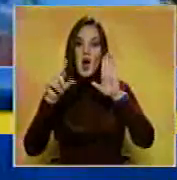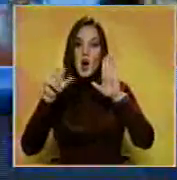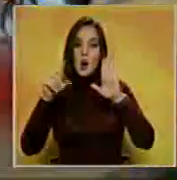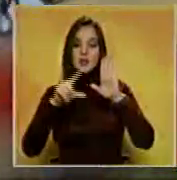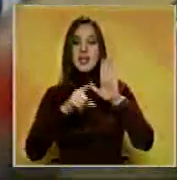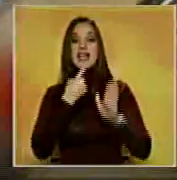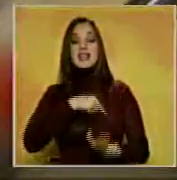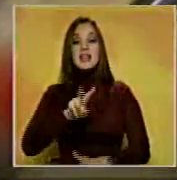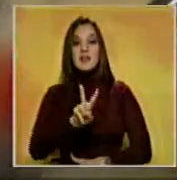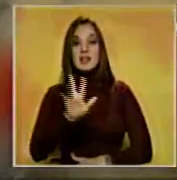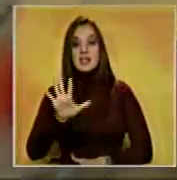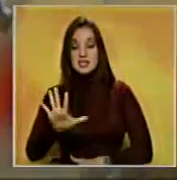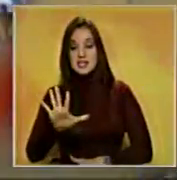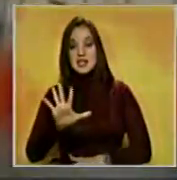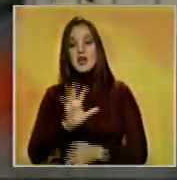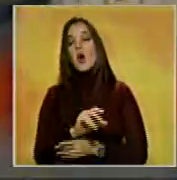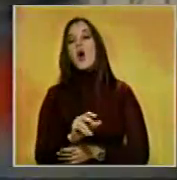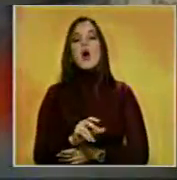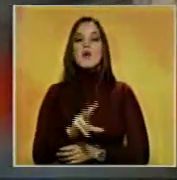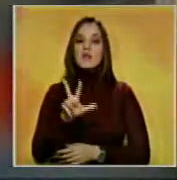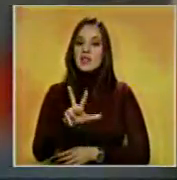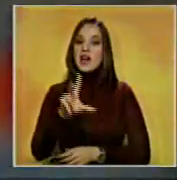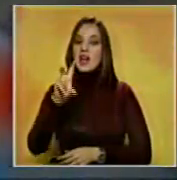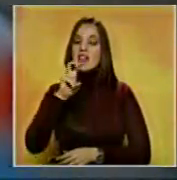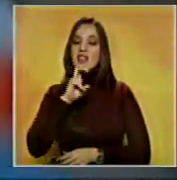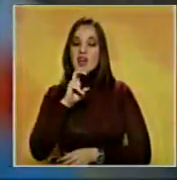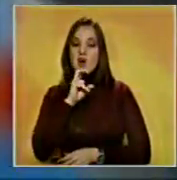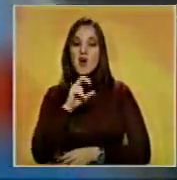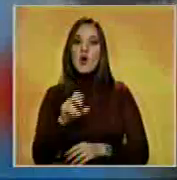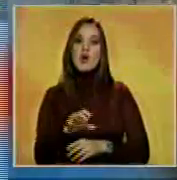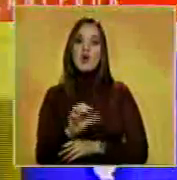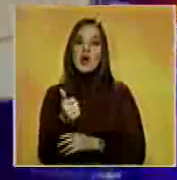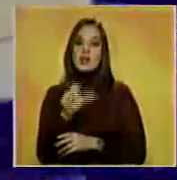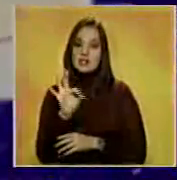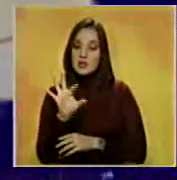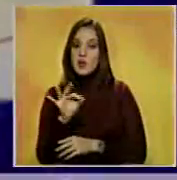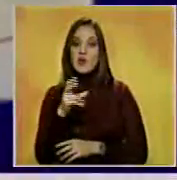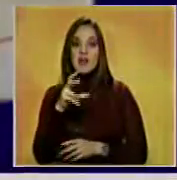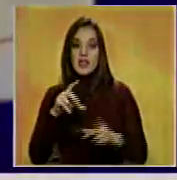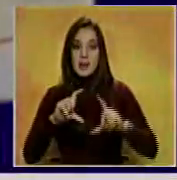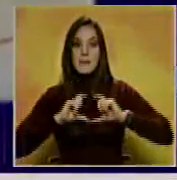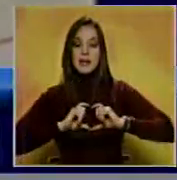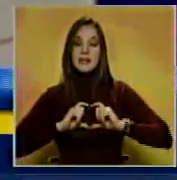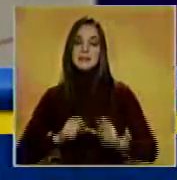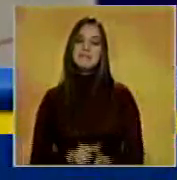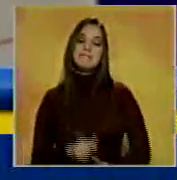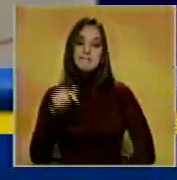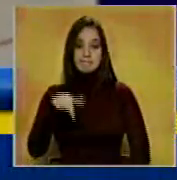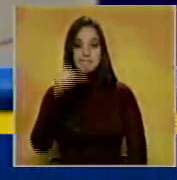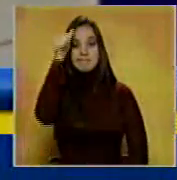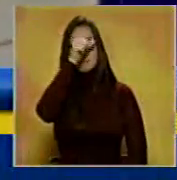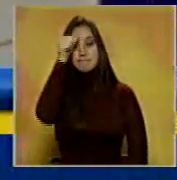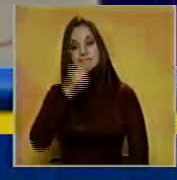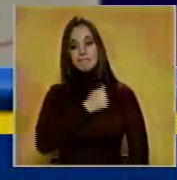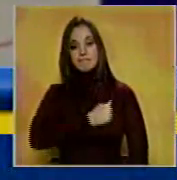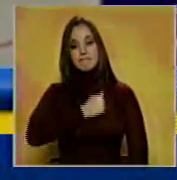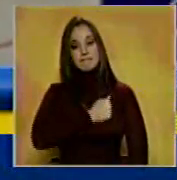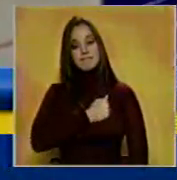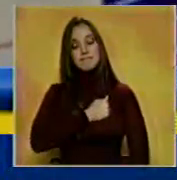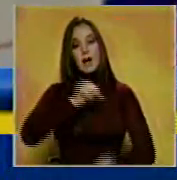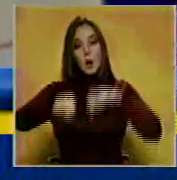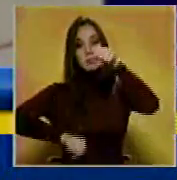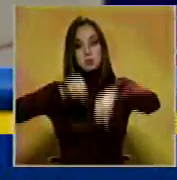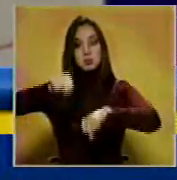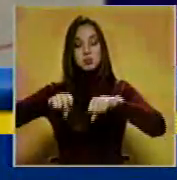25 medallas, 3 de oro, 13 de plata y 9 de bronce. Una lamentable noticia, este domingo falleció el ciclista